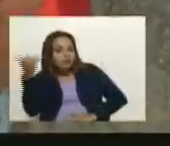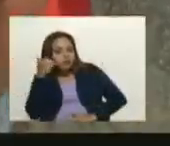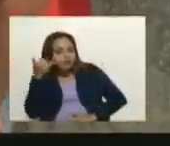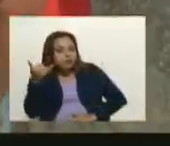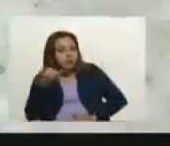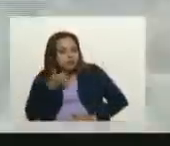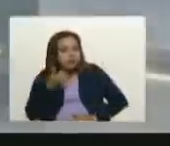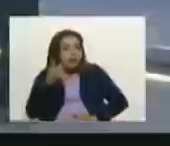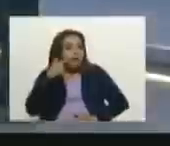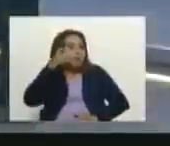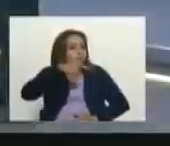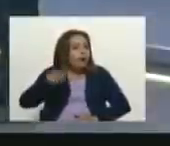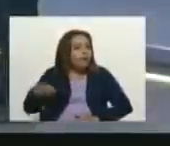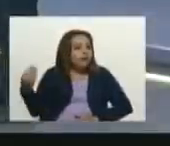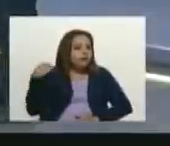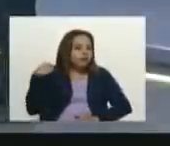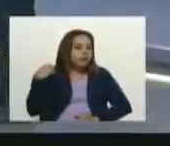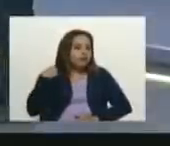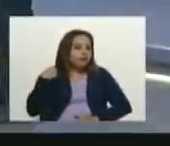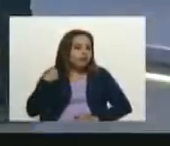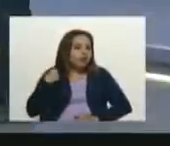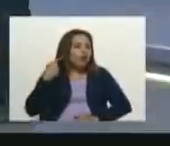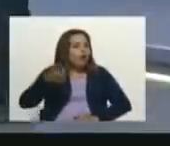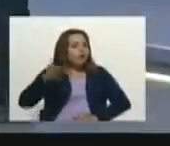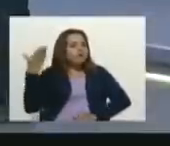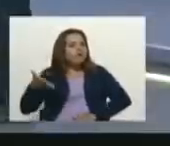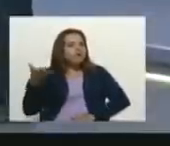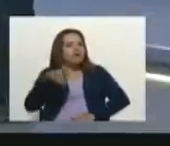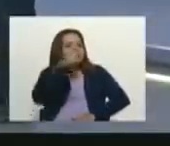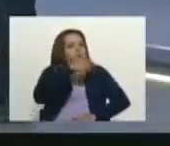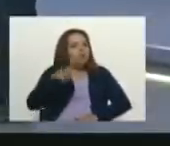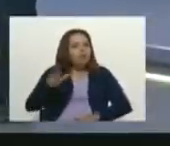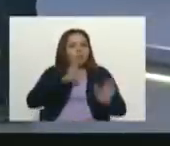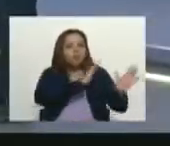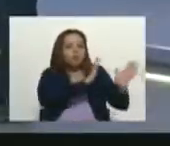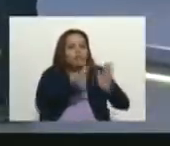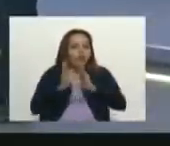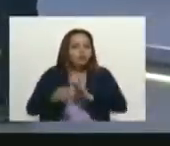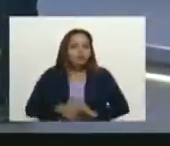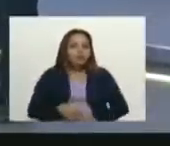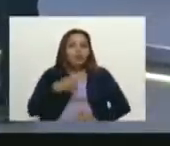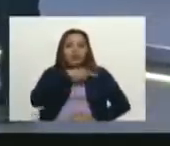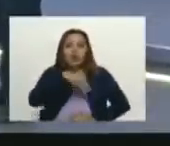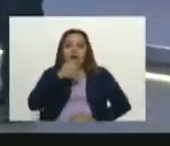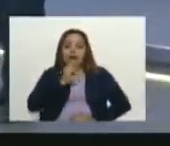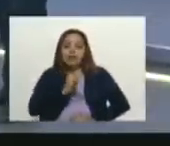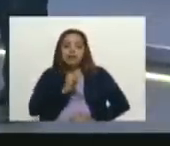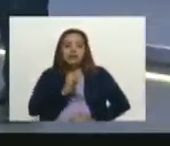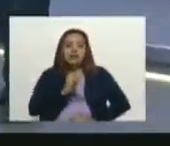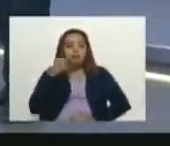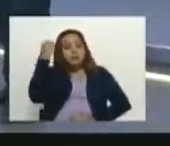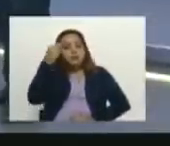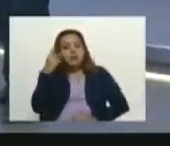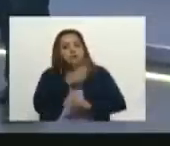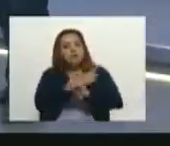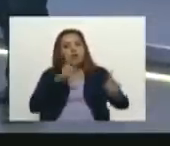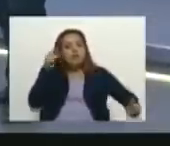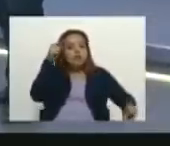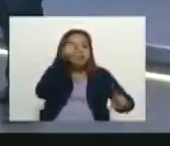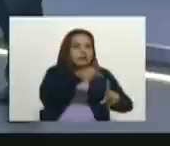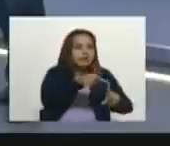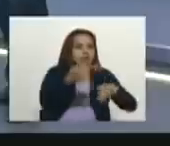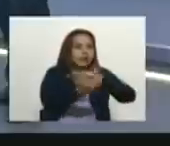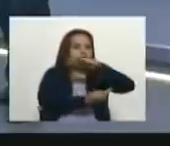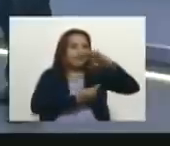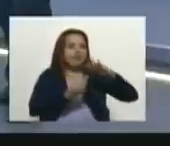importante de que la gente esté organizada. Nosotros creemos en una democracia directa, una democracia de